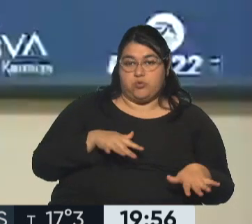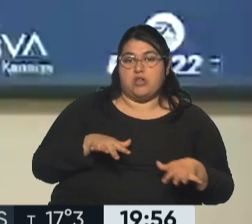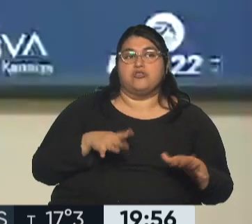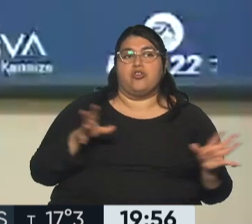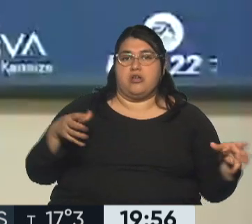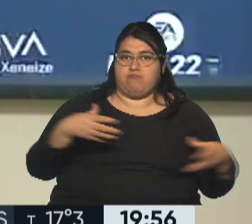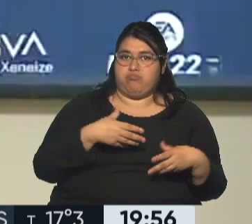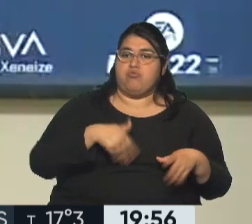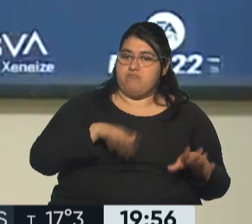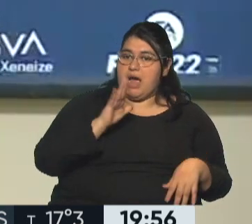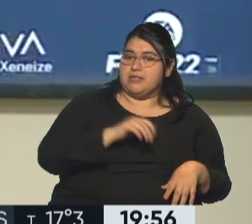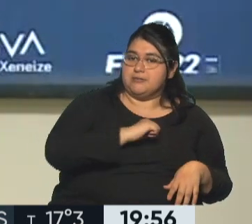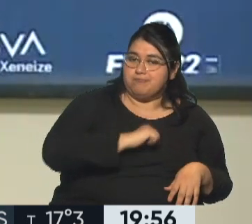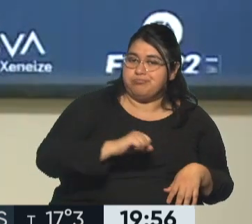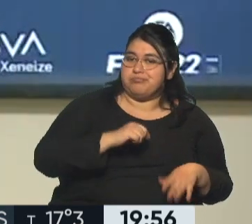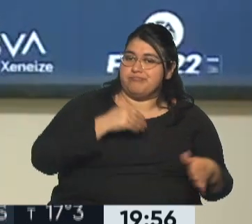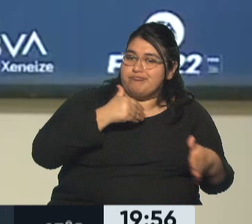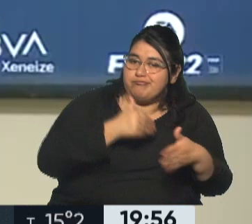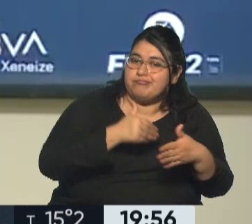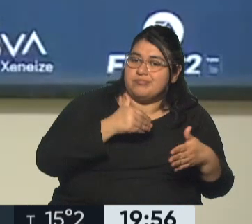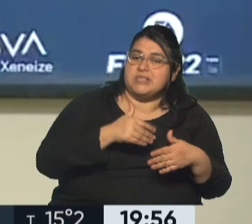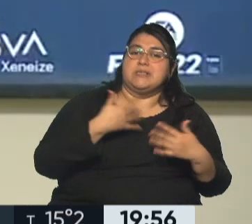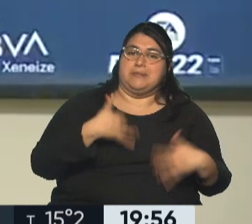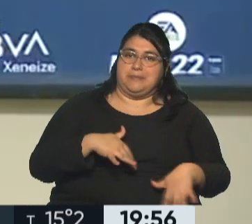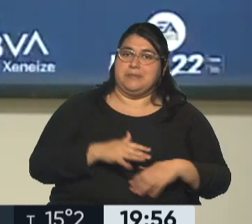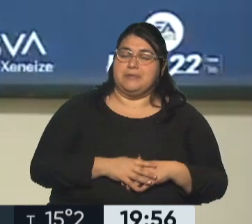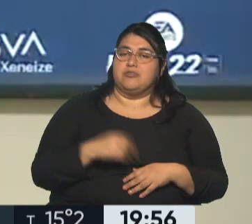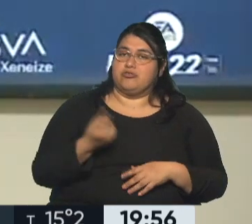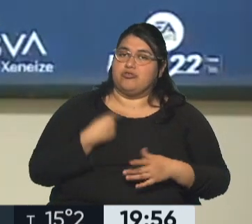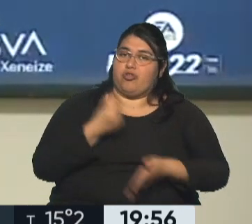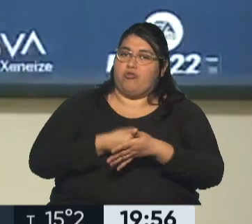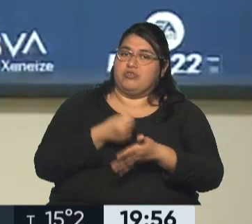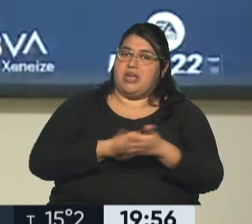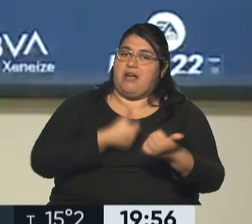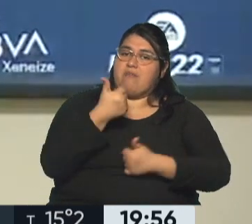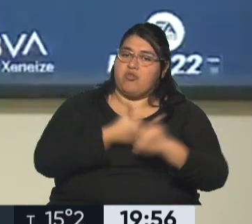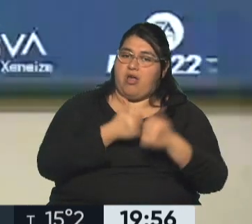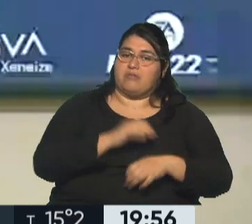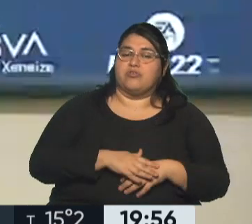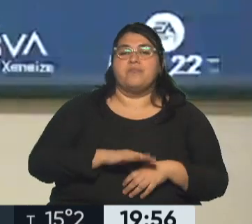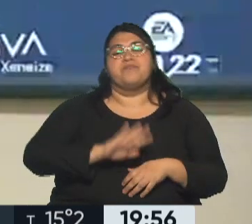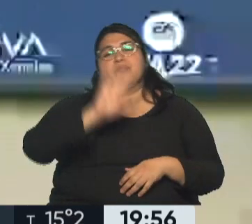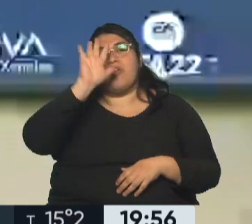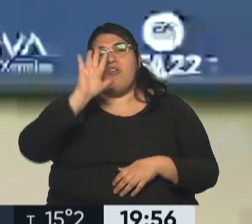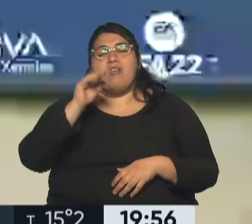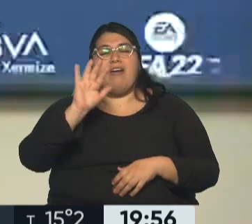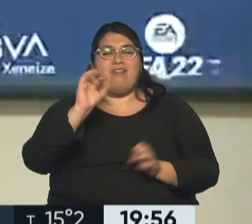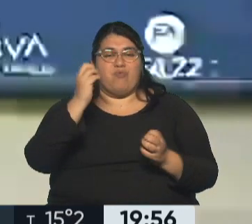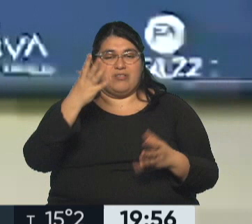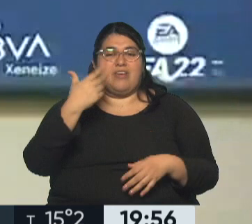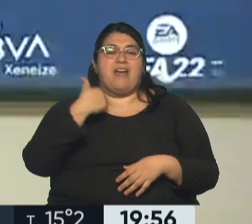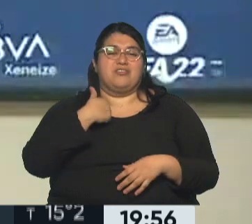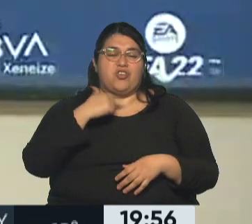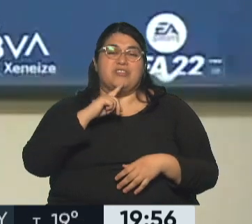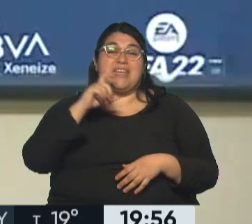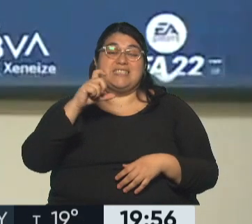gol. Y bueno, nos quedamos un clásico importante para seguir en la lucha del campeonato. Hugo, ¿cómo estás? Acá atrás, Tato Aguilera para